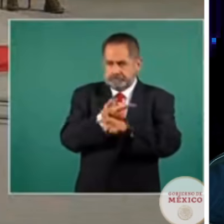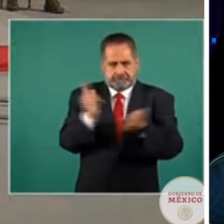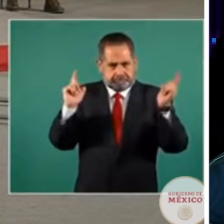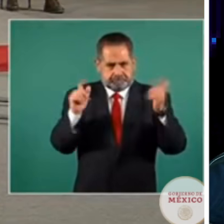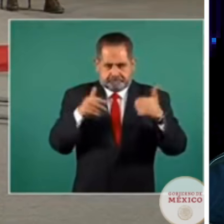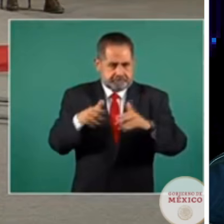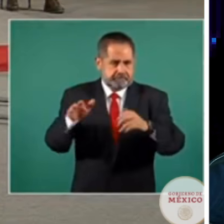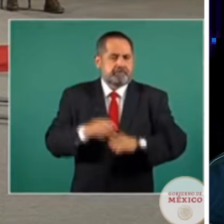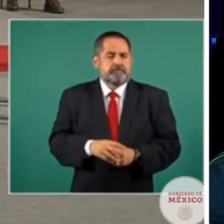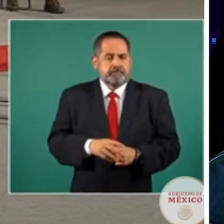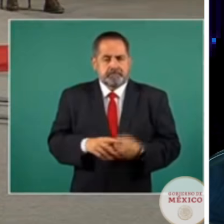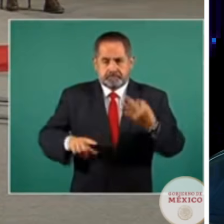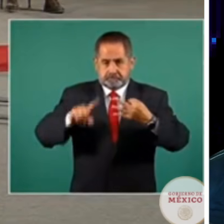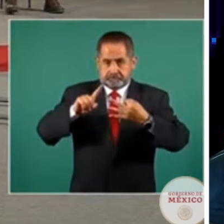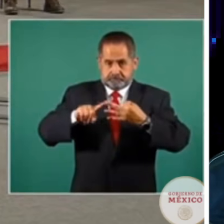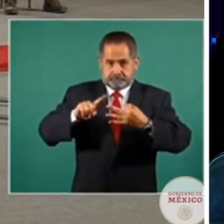Tres,